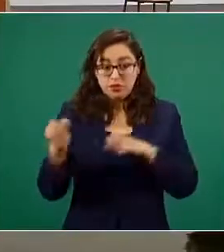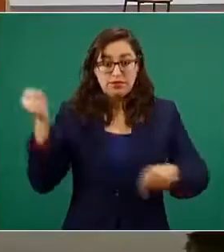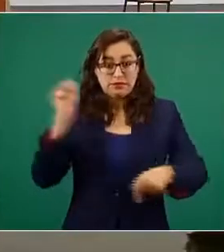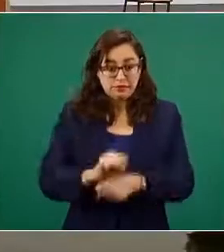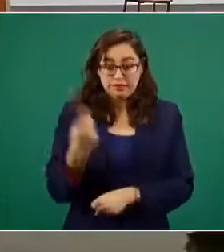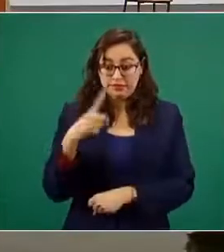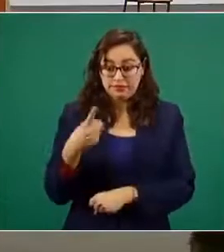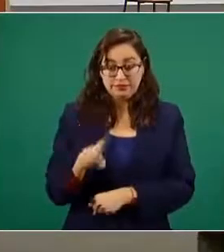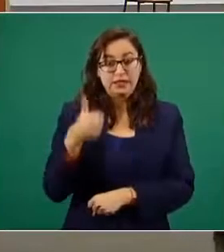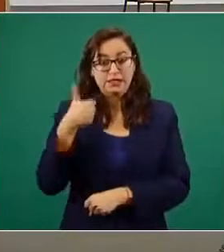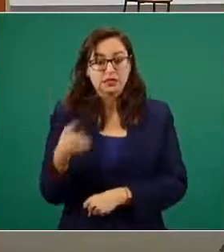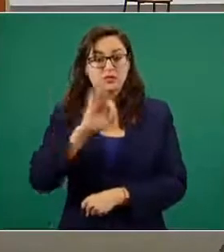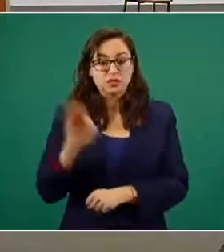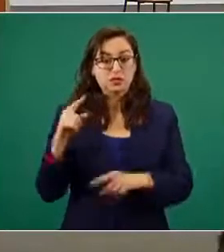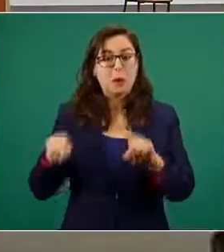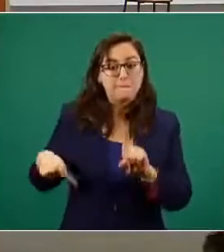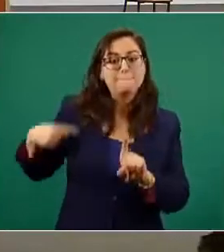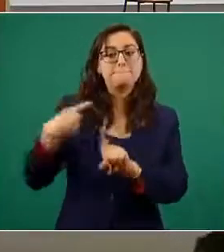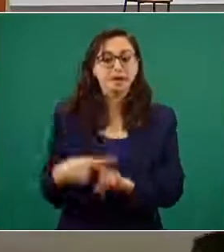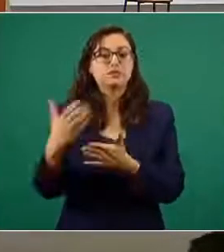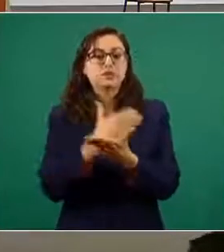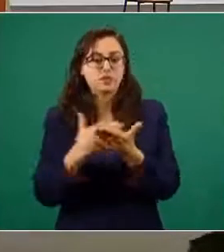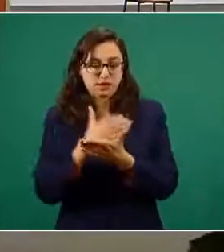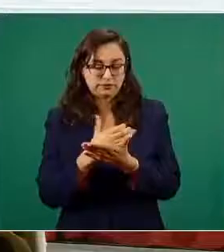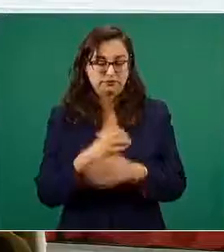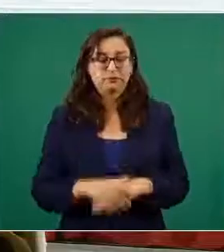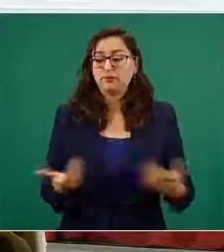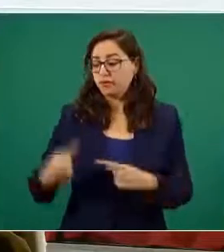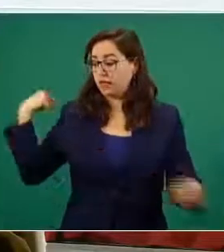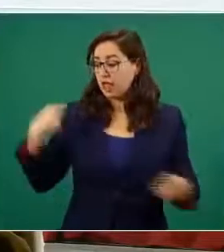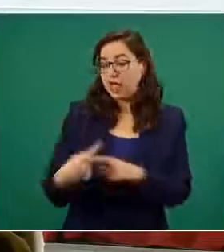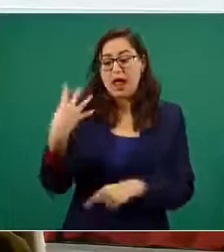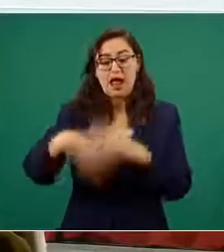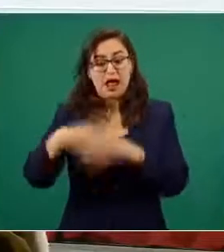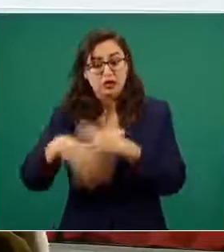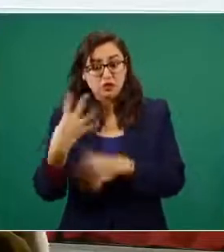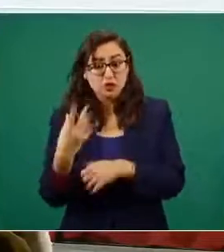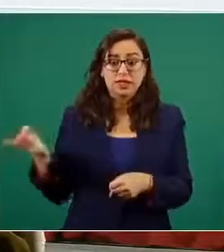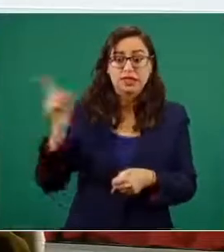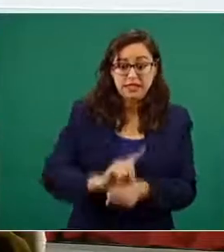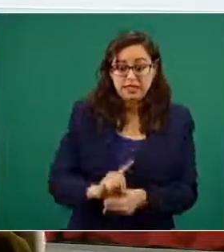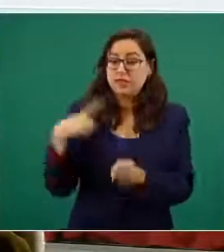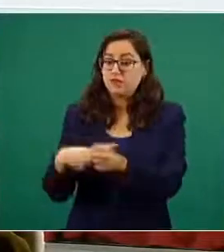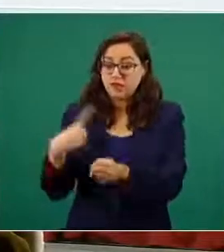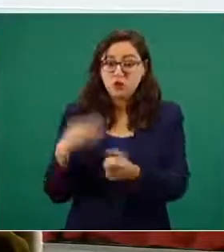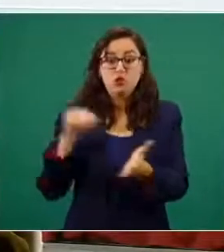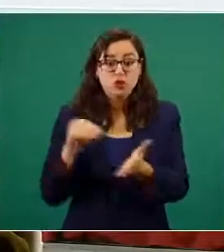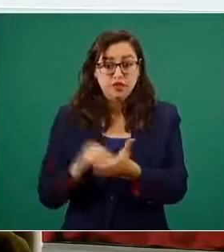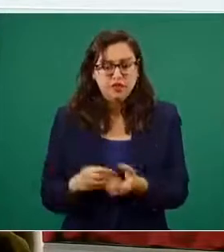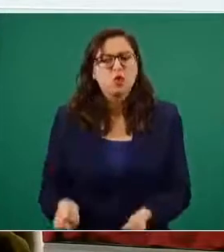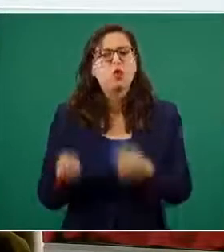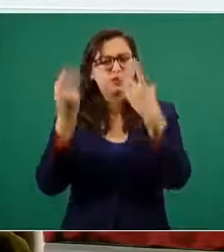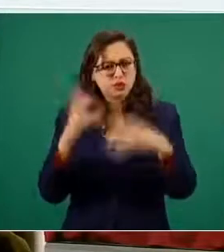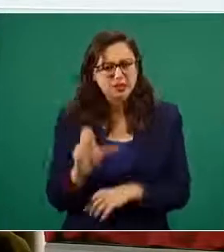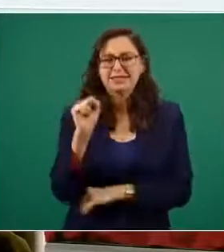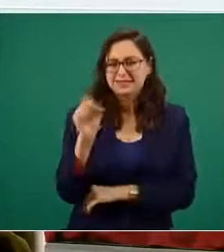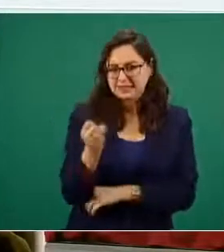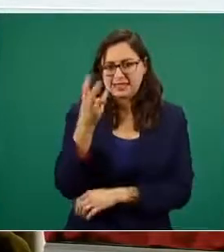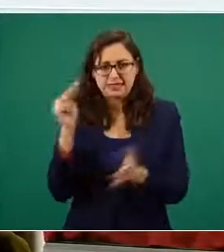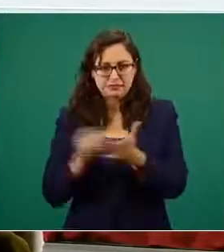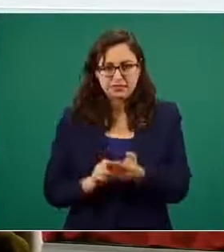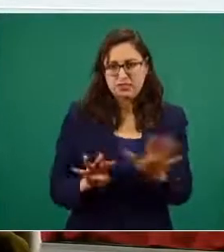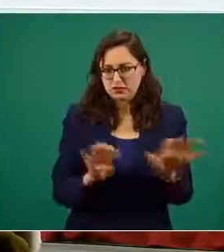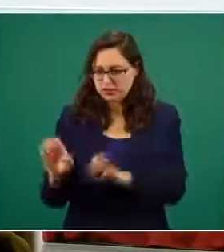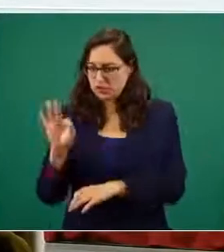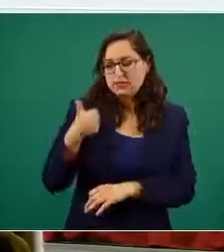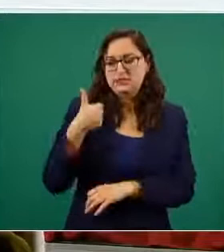momento, 4% de los casos, que son estos casi 64,000, son la epidemia activa, el resto son la epidemia histórica, 1,5 millones casi de casos que sumamos, de todos